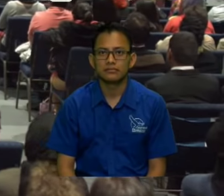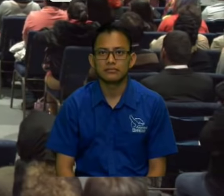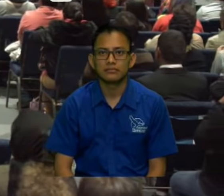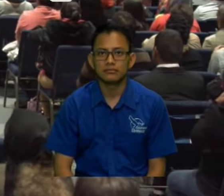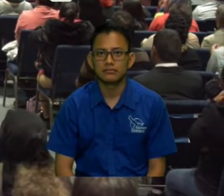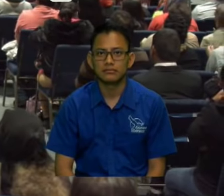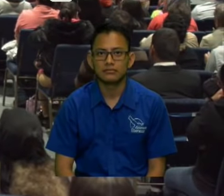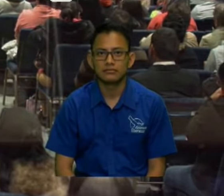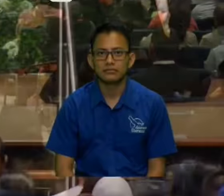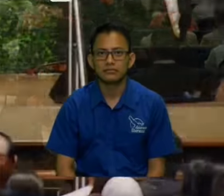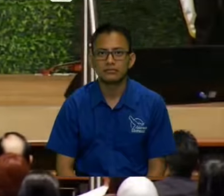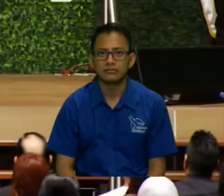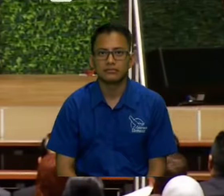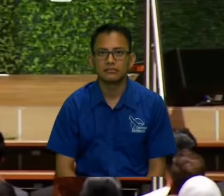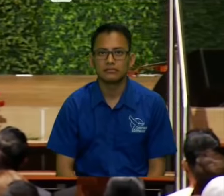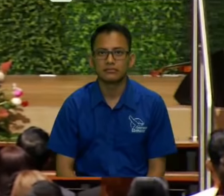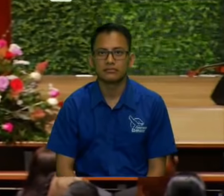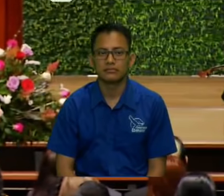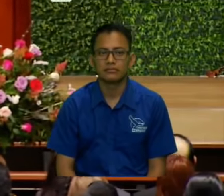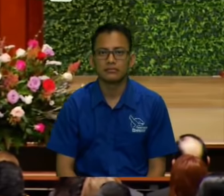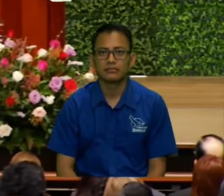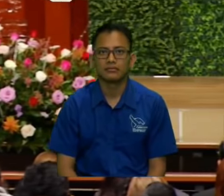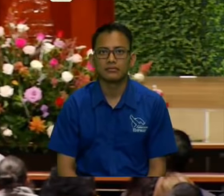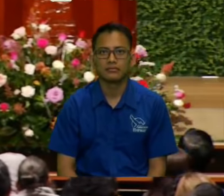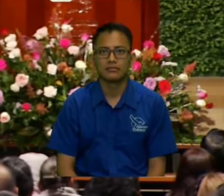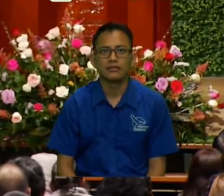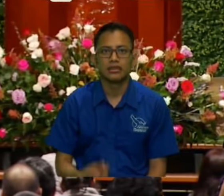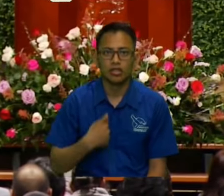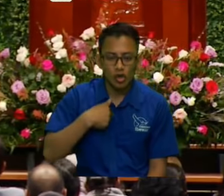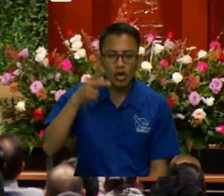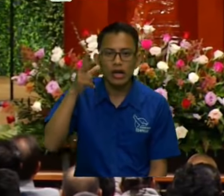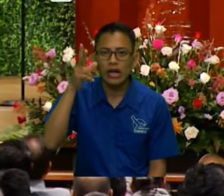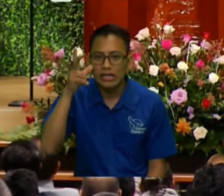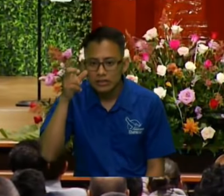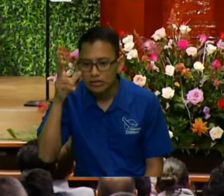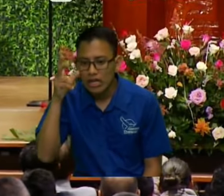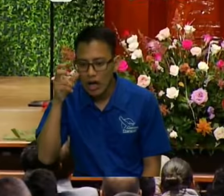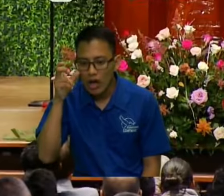él el milagro de cuando se convirtió con él Leodán.